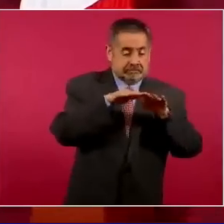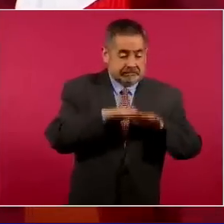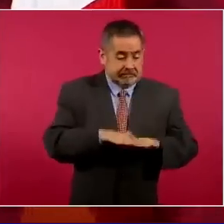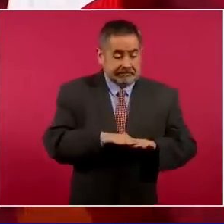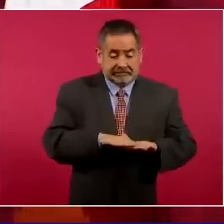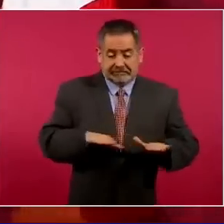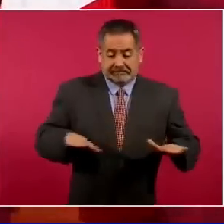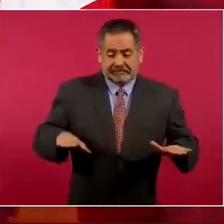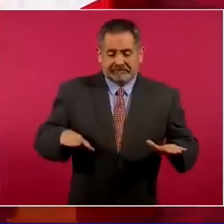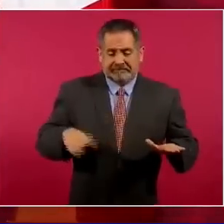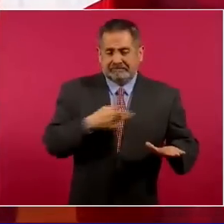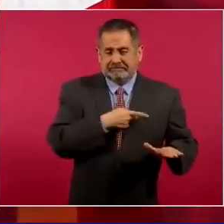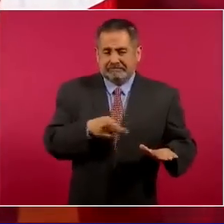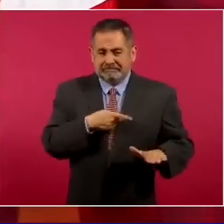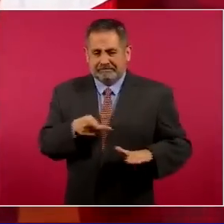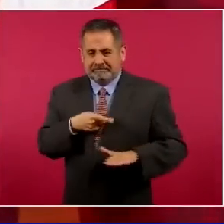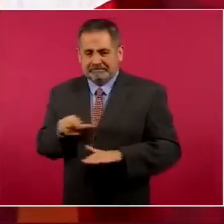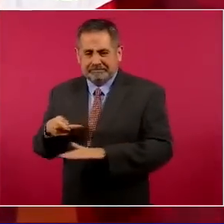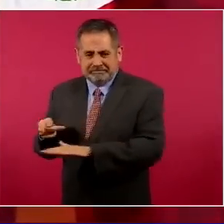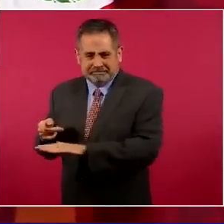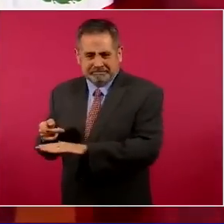los conservadores son muy pocos,